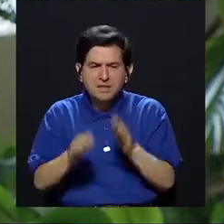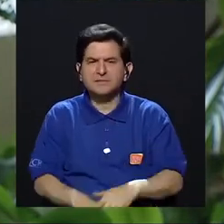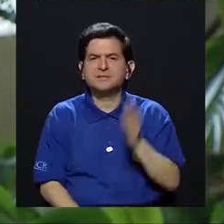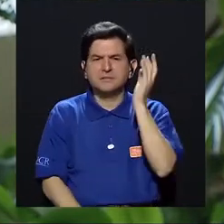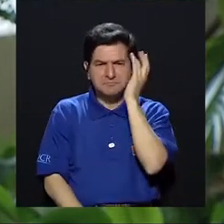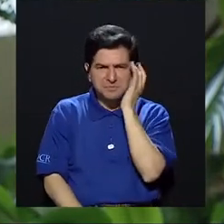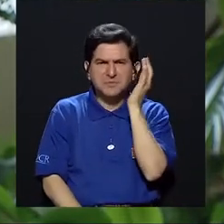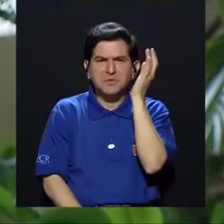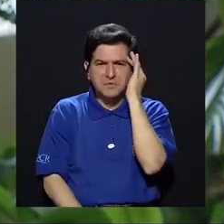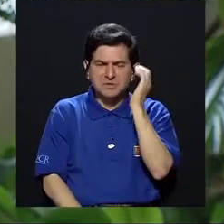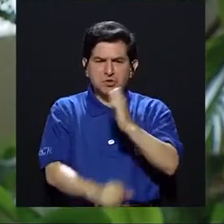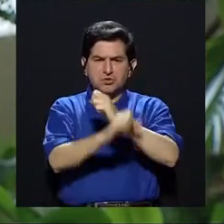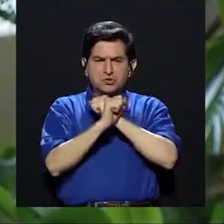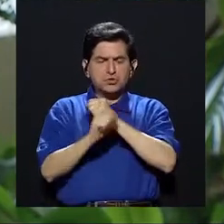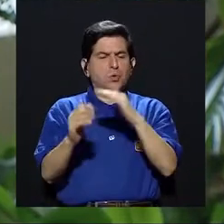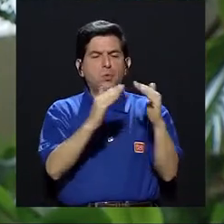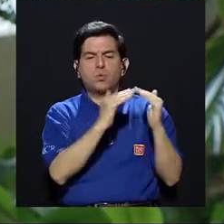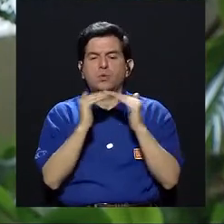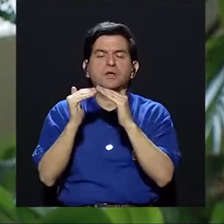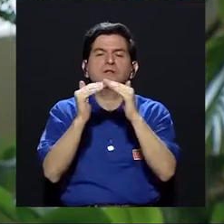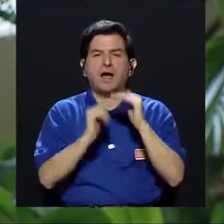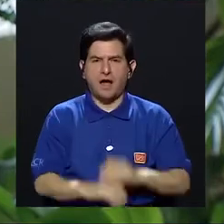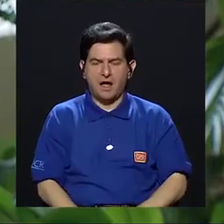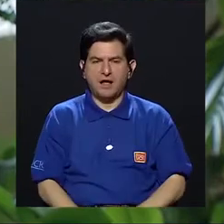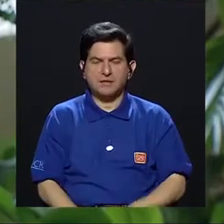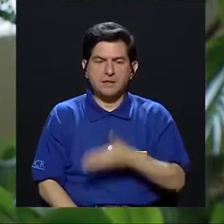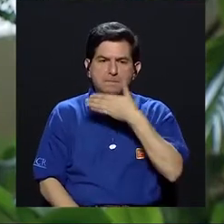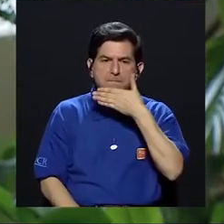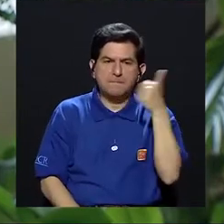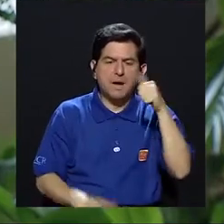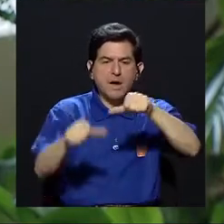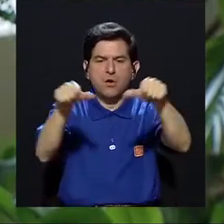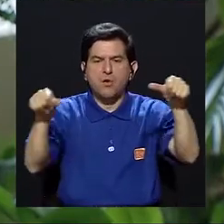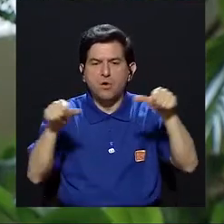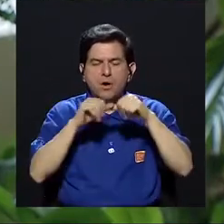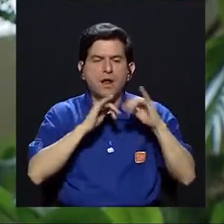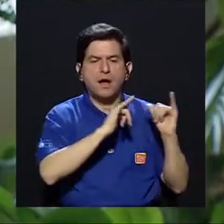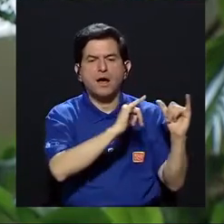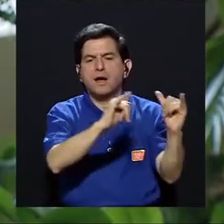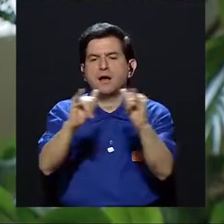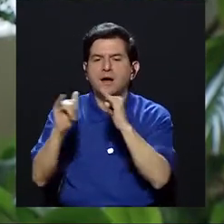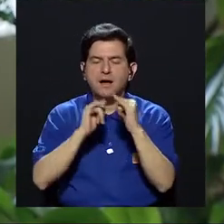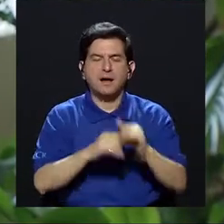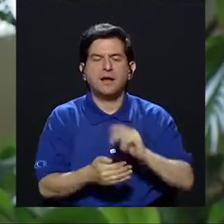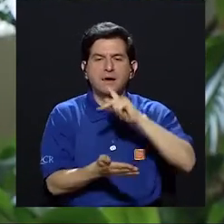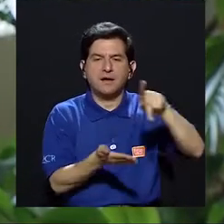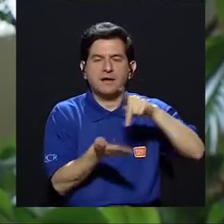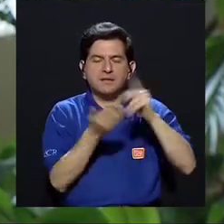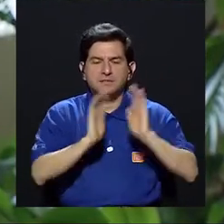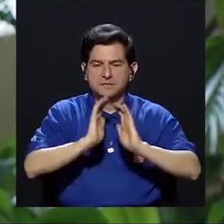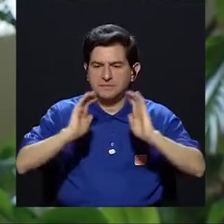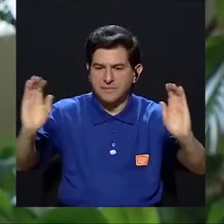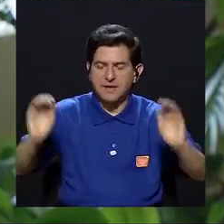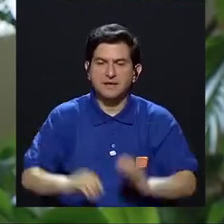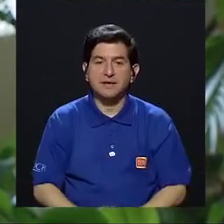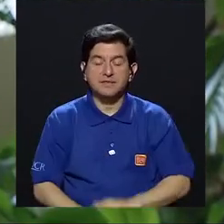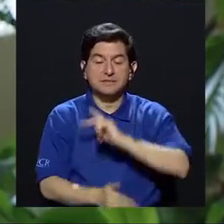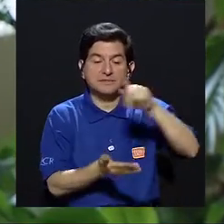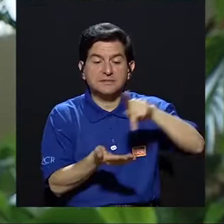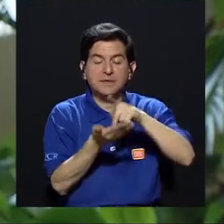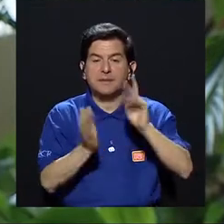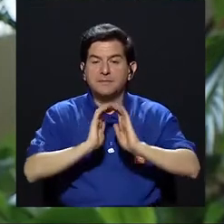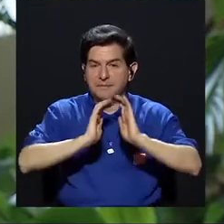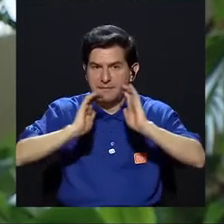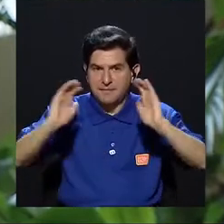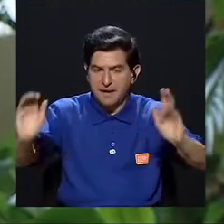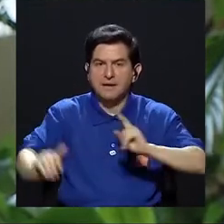se preocupe por la seguridad comunitaria, por mejorar las áreas comunes, los parques infantiles, y que los parques